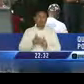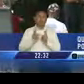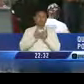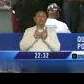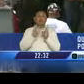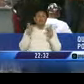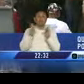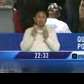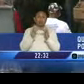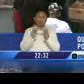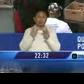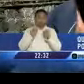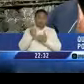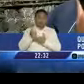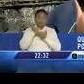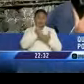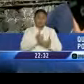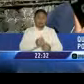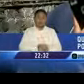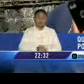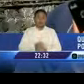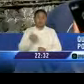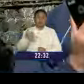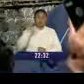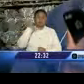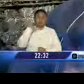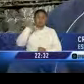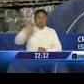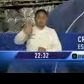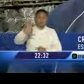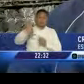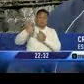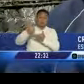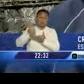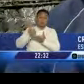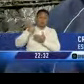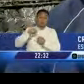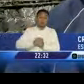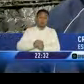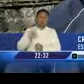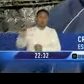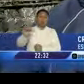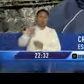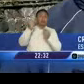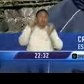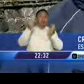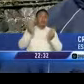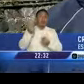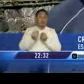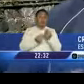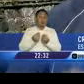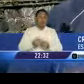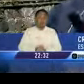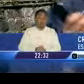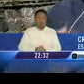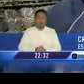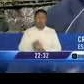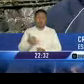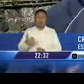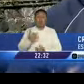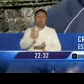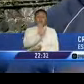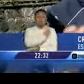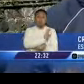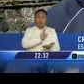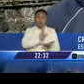mejores estrategias de prevención. Este teléfono puede servir como un sistema de alerta temprana. ¿Qué quiero decir con eso? Que en los